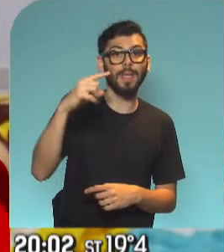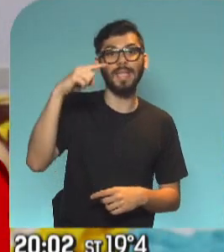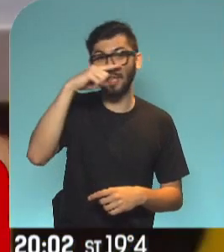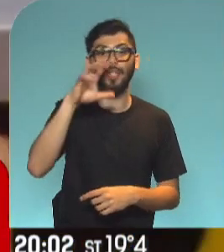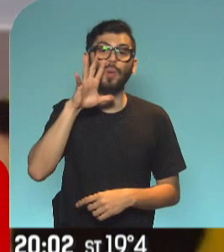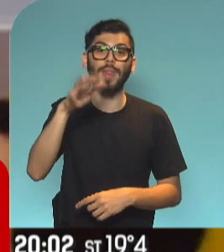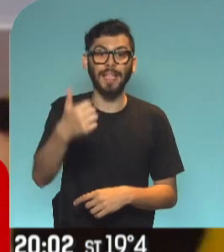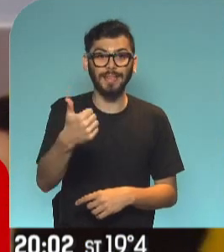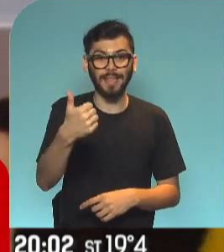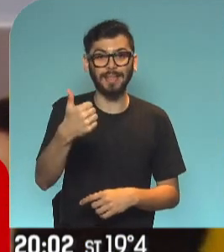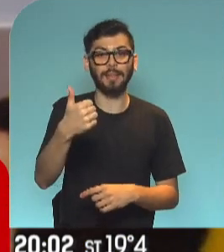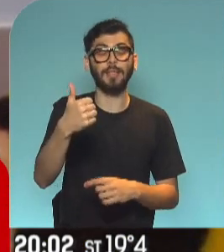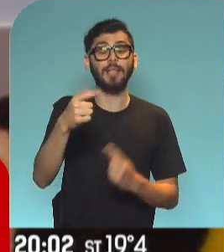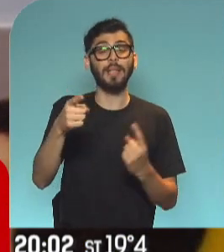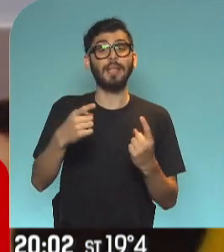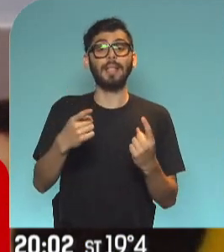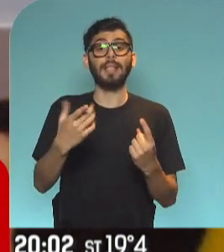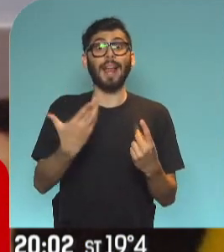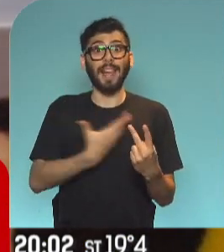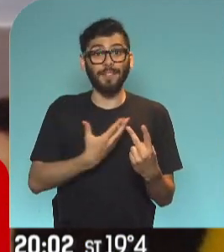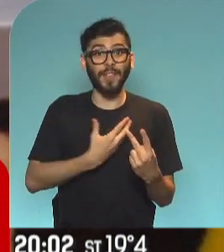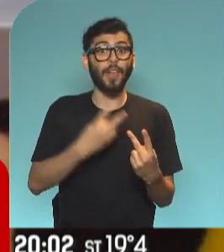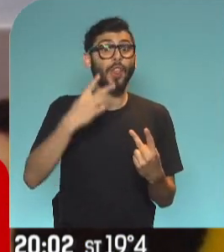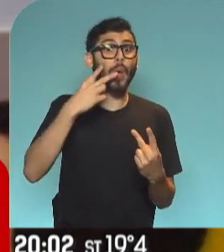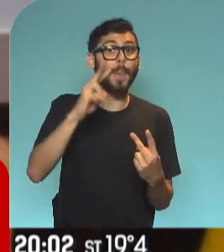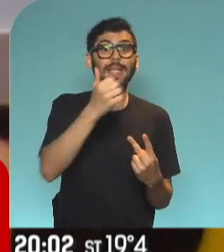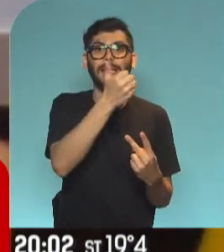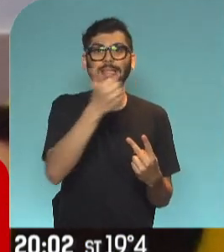5.756 casos. En tanto, en la provincia de Santa Fe,